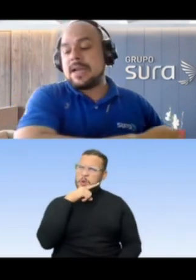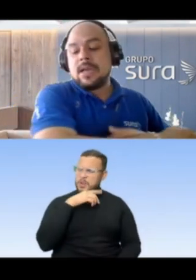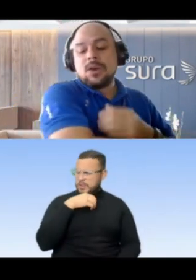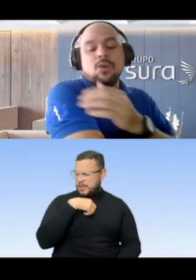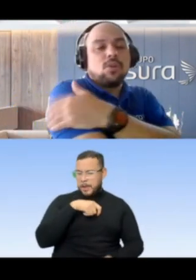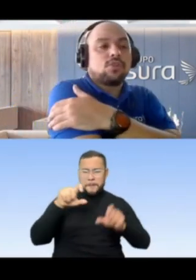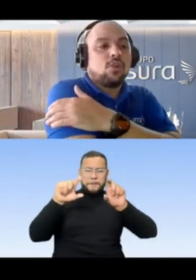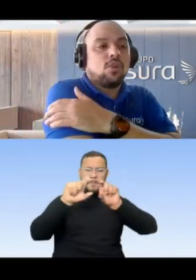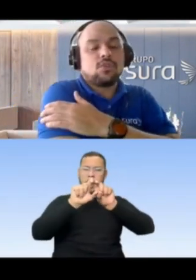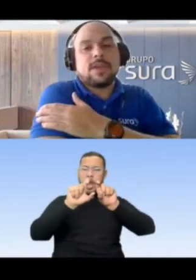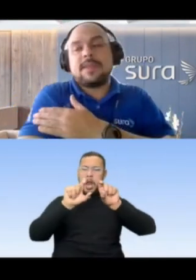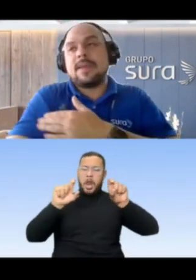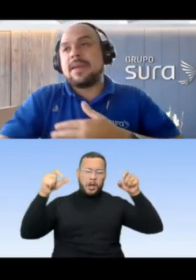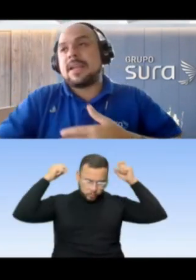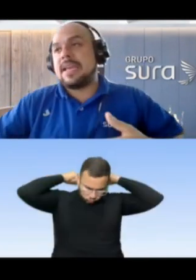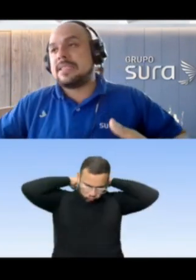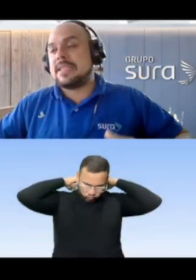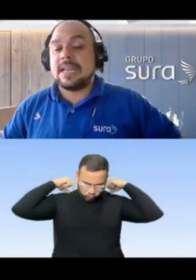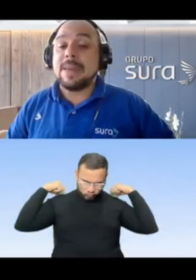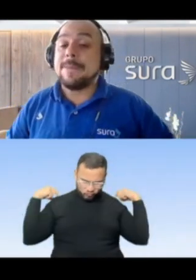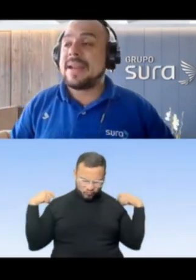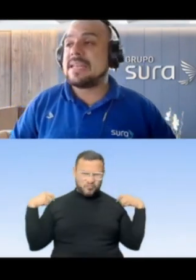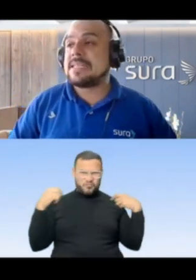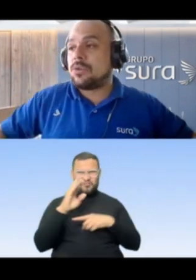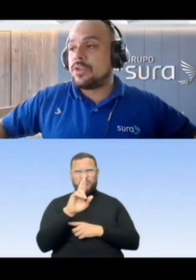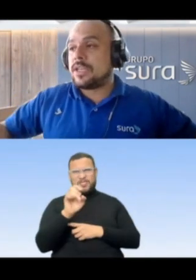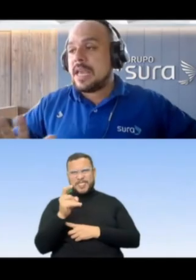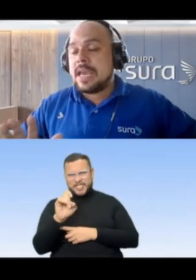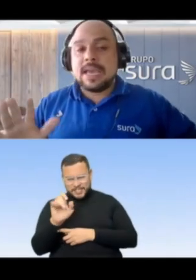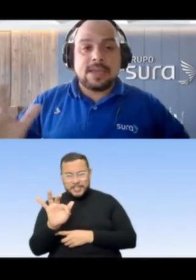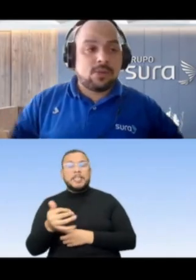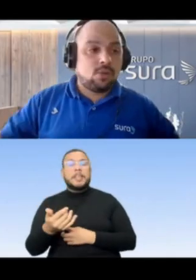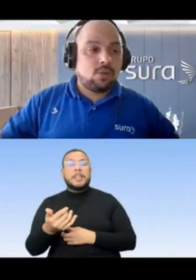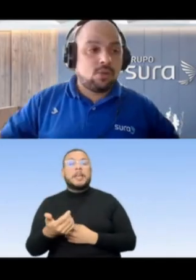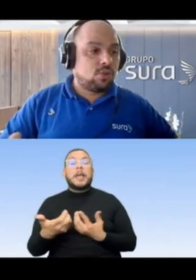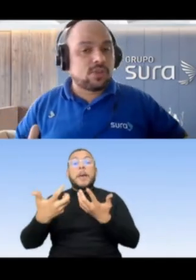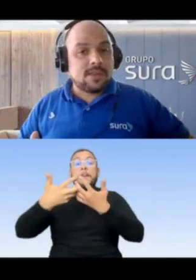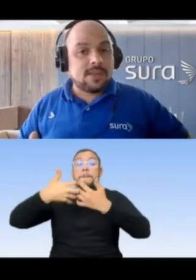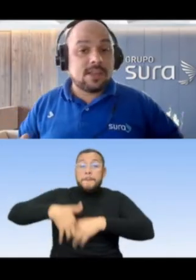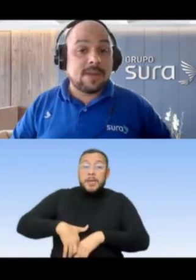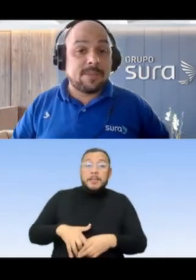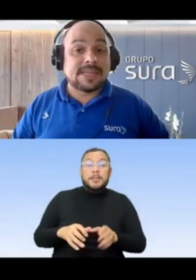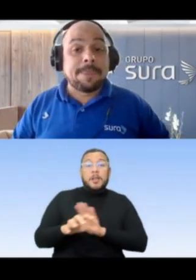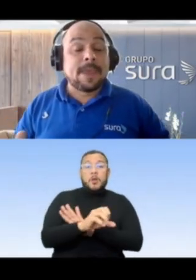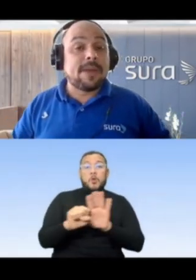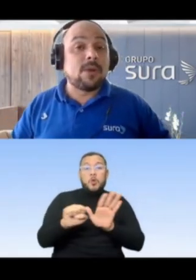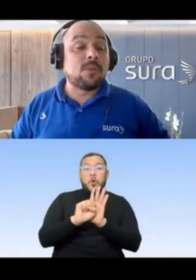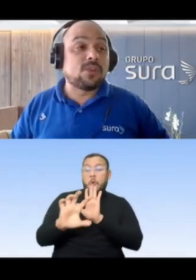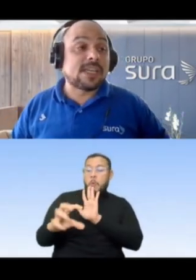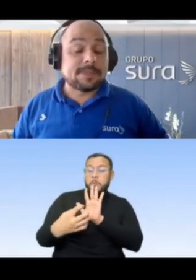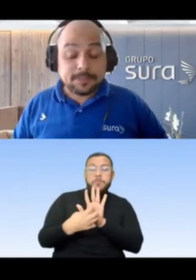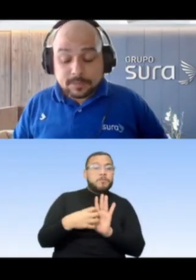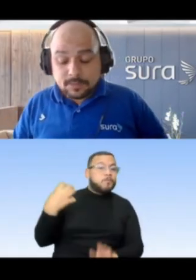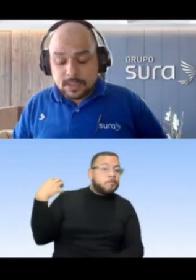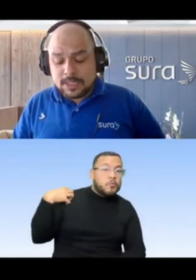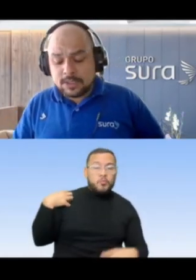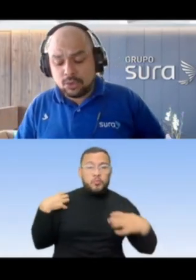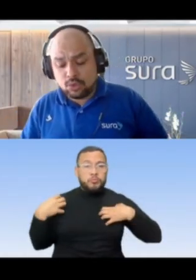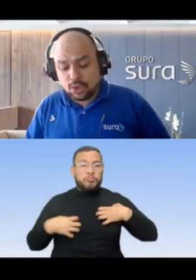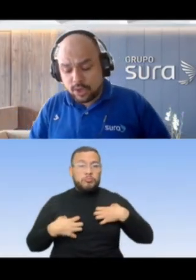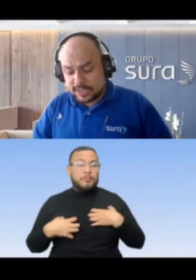palabra brigadista, con los logos de emergencias de la empresa. Entonces, todos somos dentro de la empresa, pero en